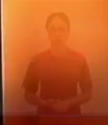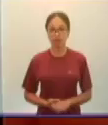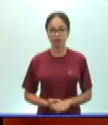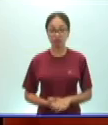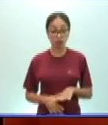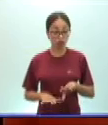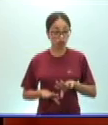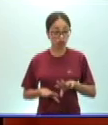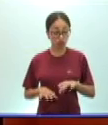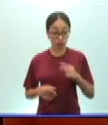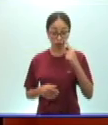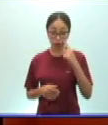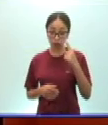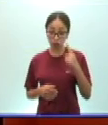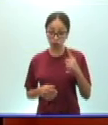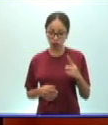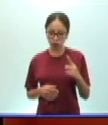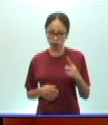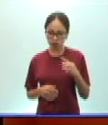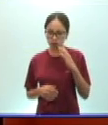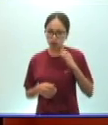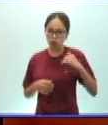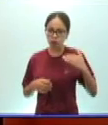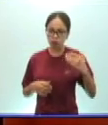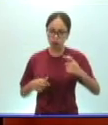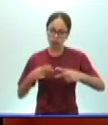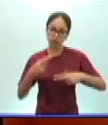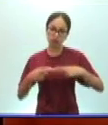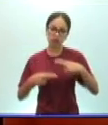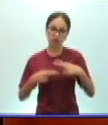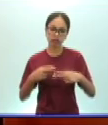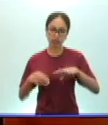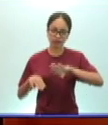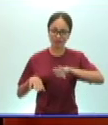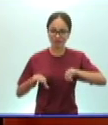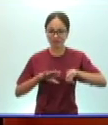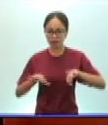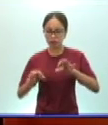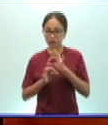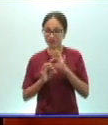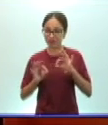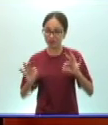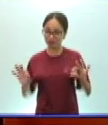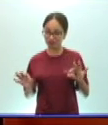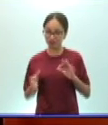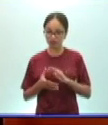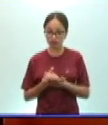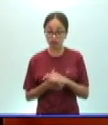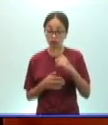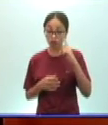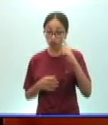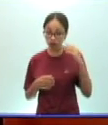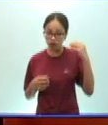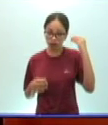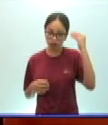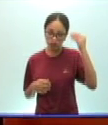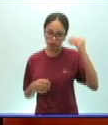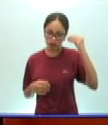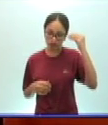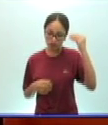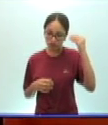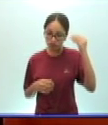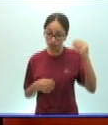Ya hemos visto cómo realizar una decantación simple. Pero ahora quiero que piensen en una mezcla de agua